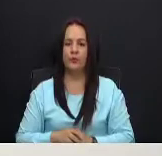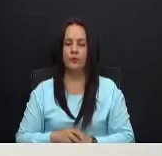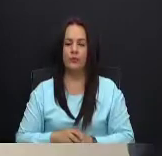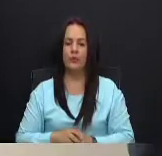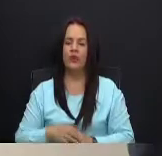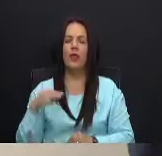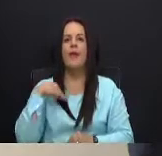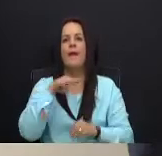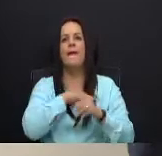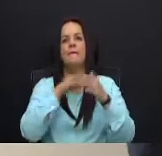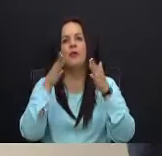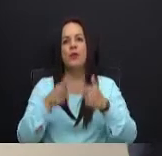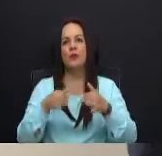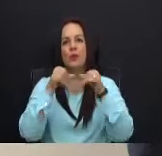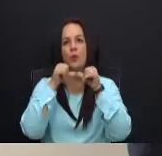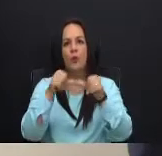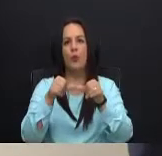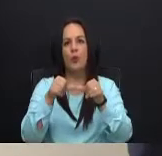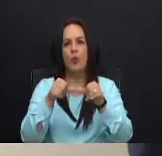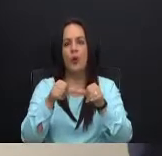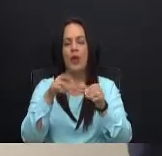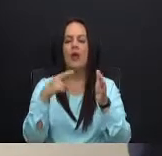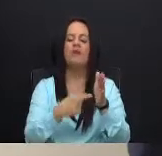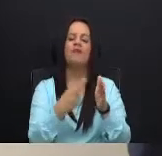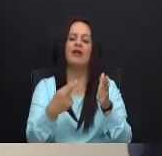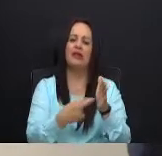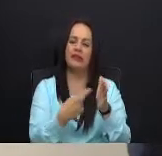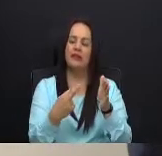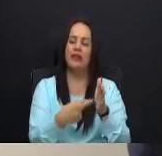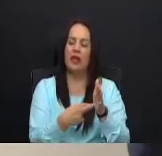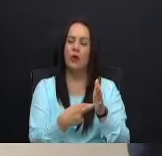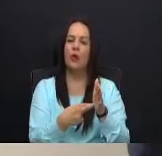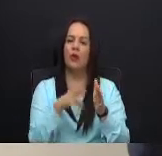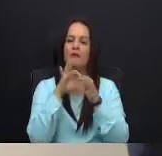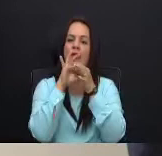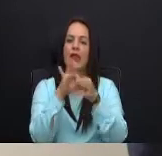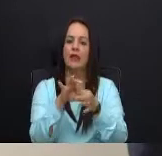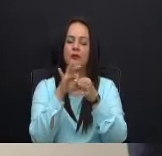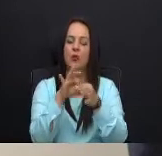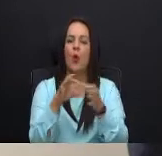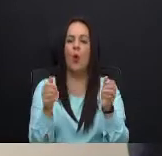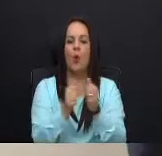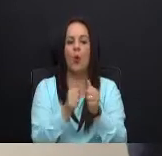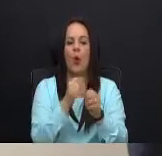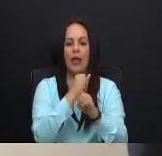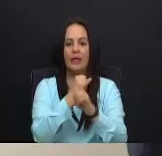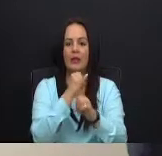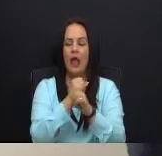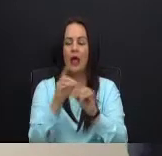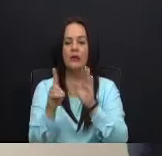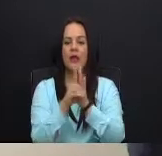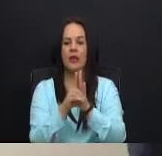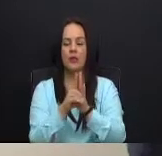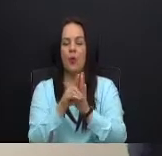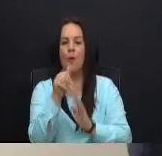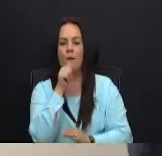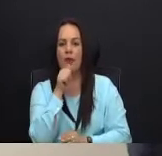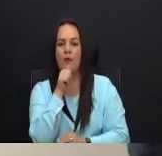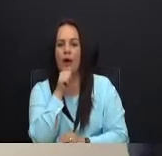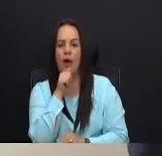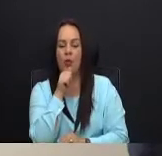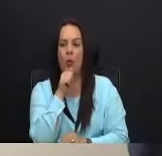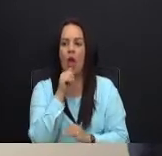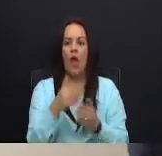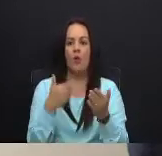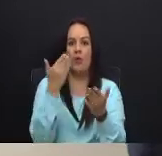Señor Ministro, adelante. No, reitero, en relación con entidades de derecho privado, a lo que se